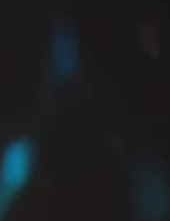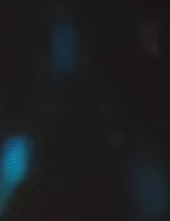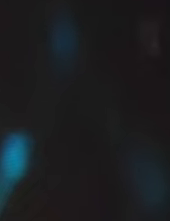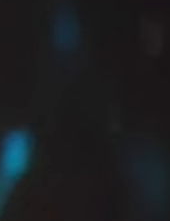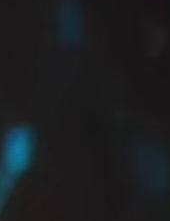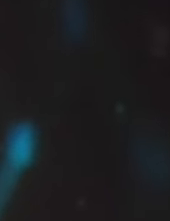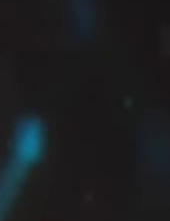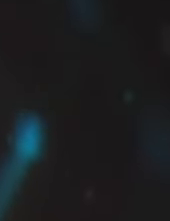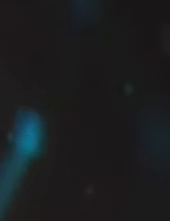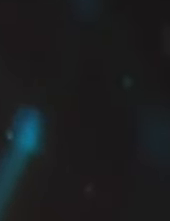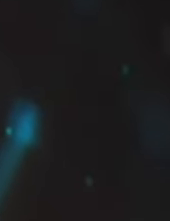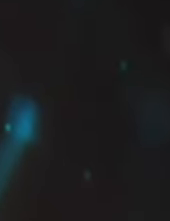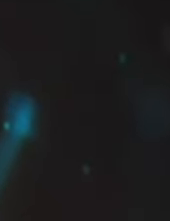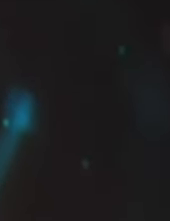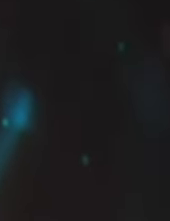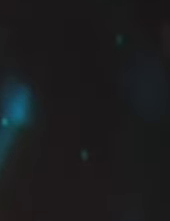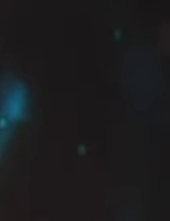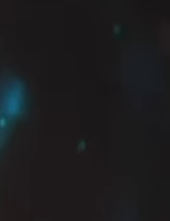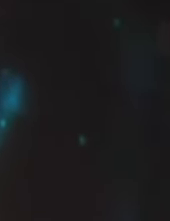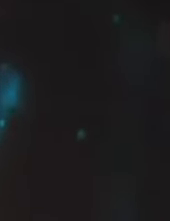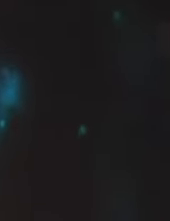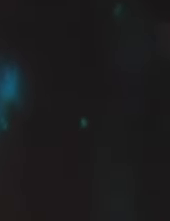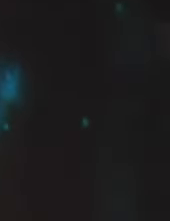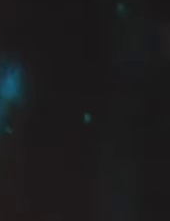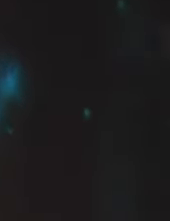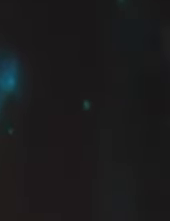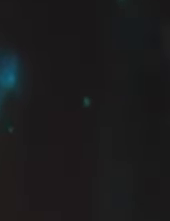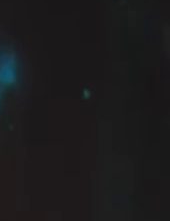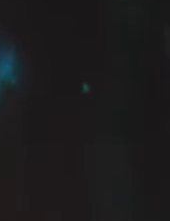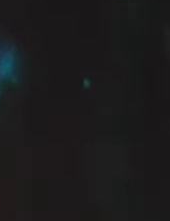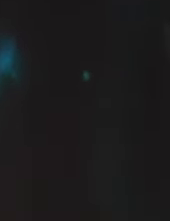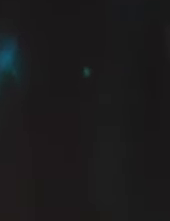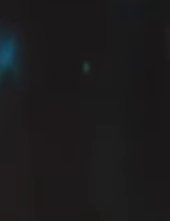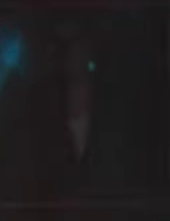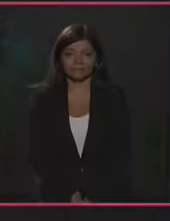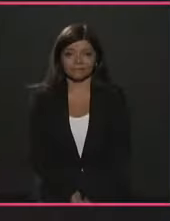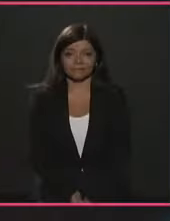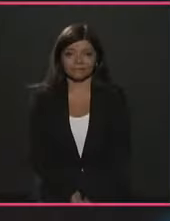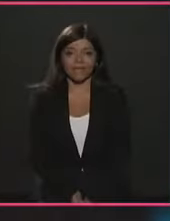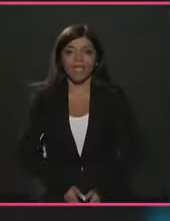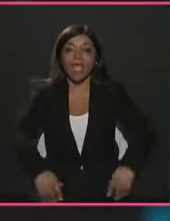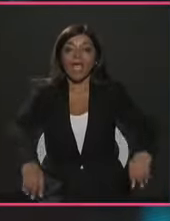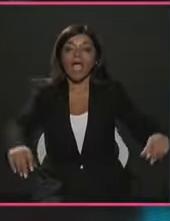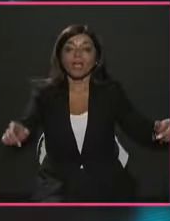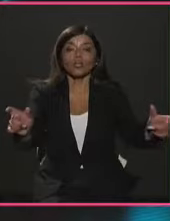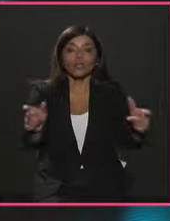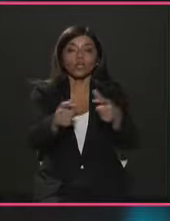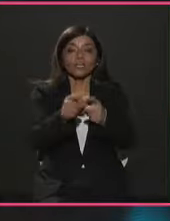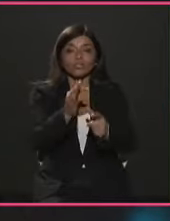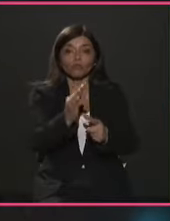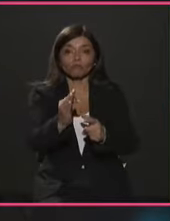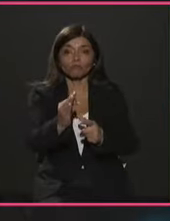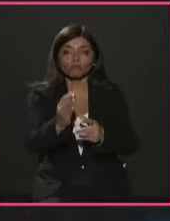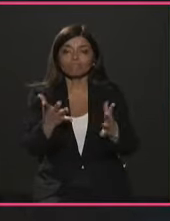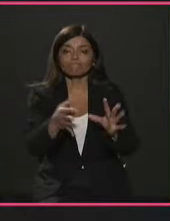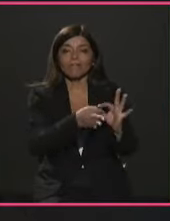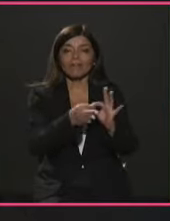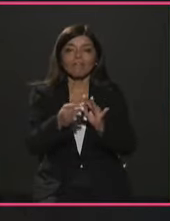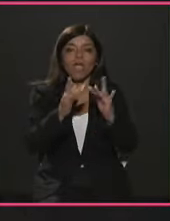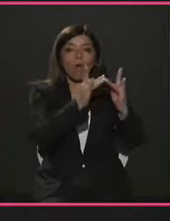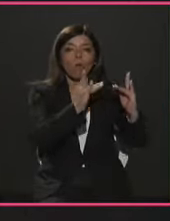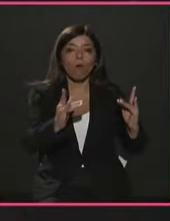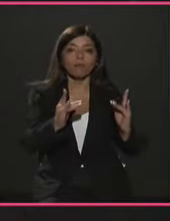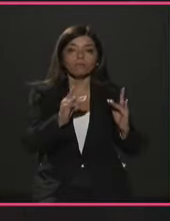es tender puentes entre los diagnósticos pero también las soluciones así es y solamente un detalle Ah para